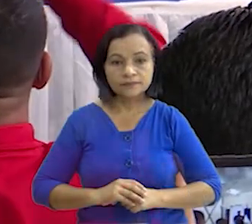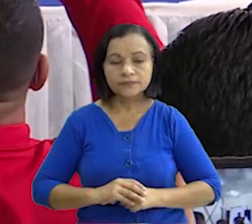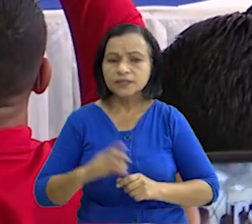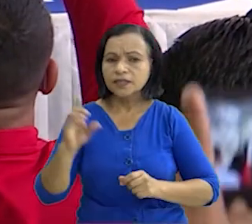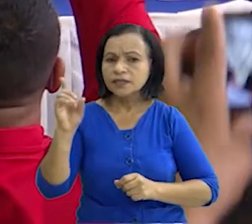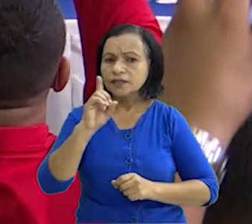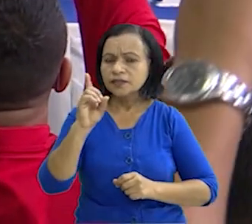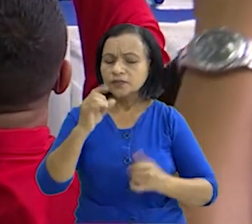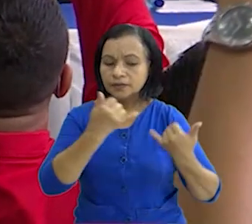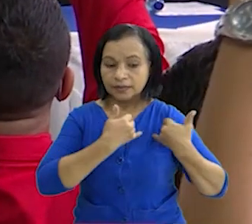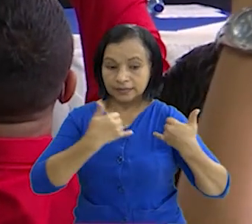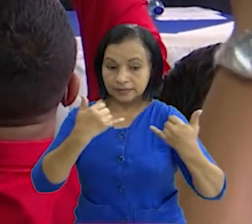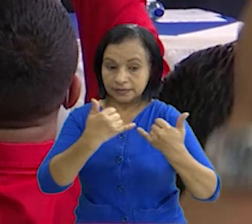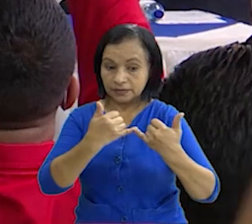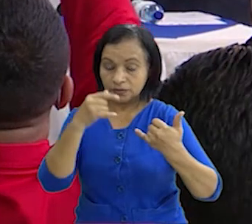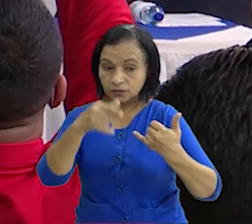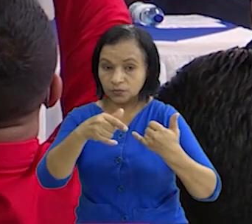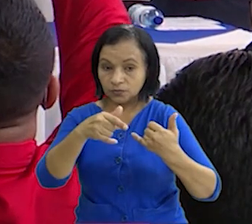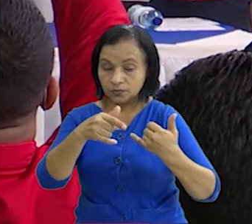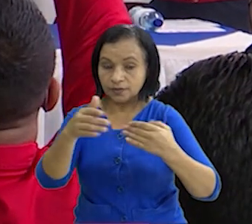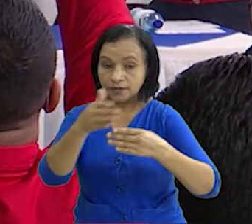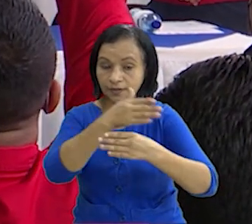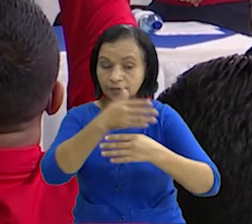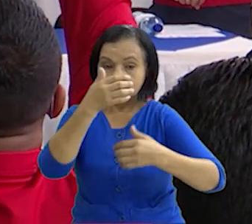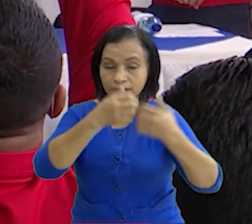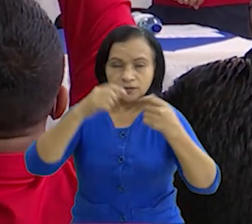Desde el Instituto Nacional de Preparación ante